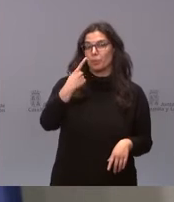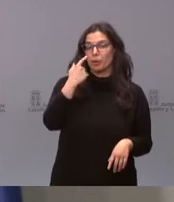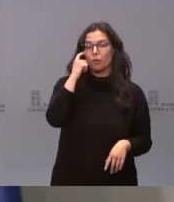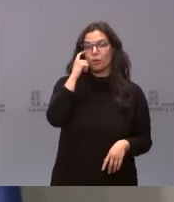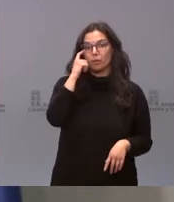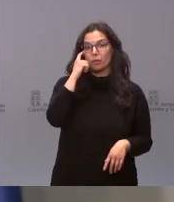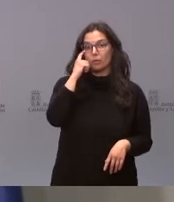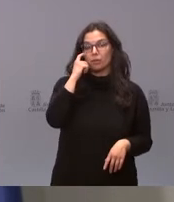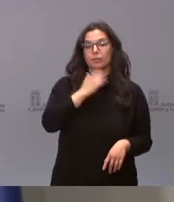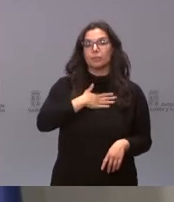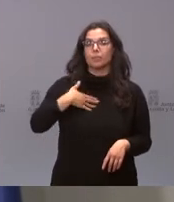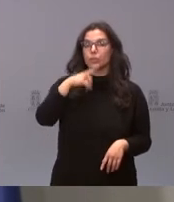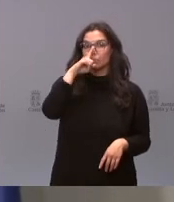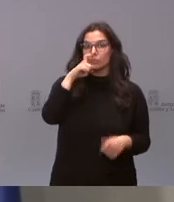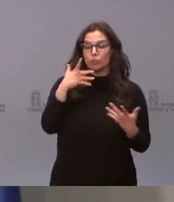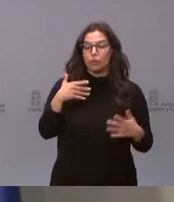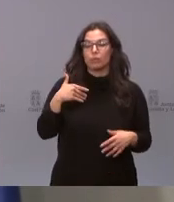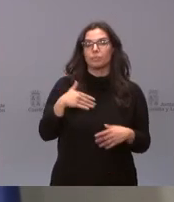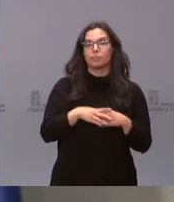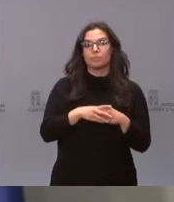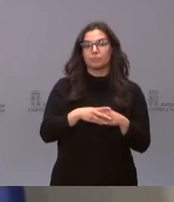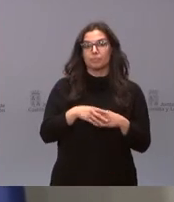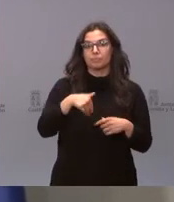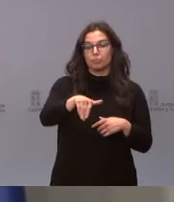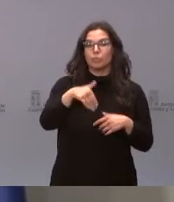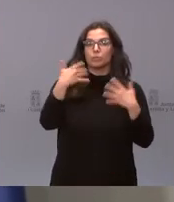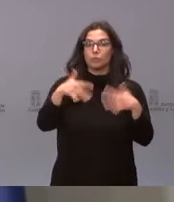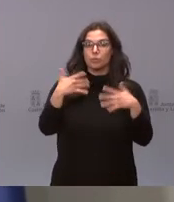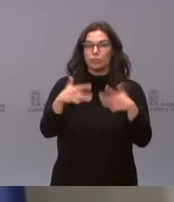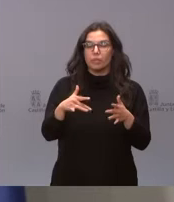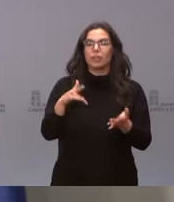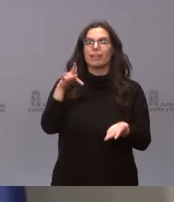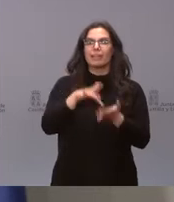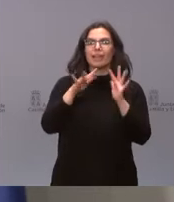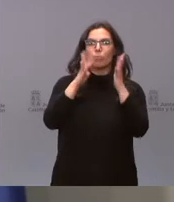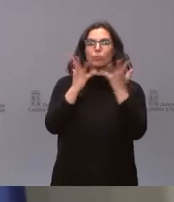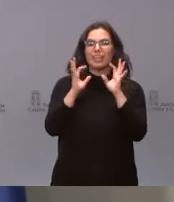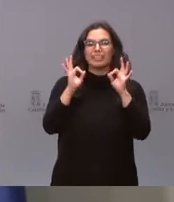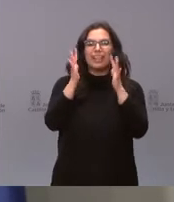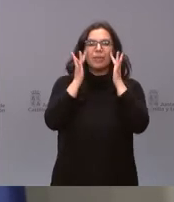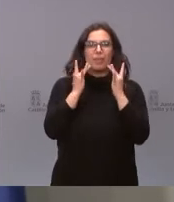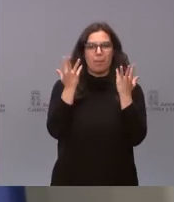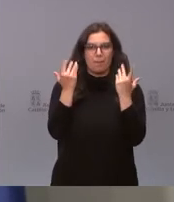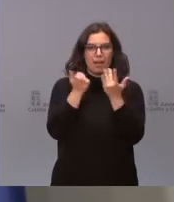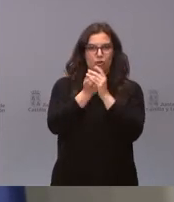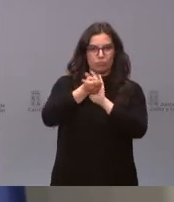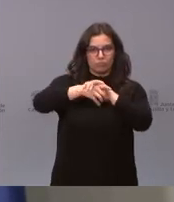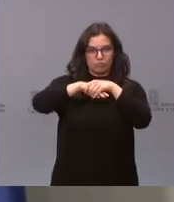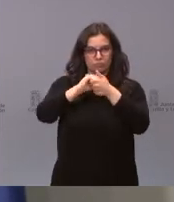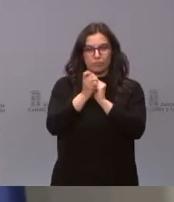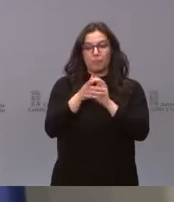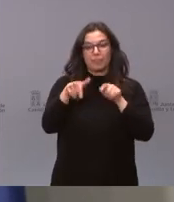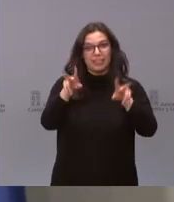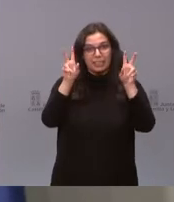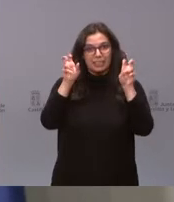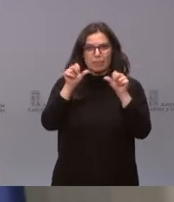recordar es que este miércoles es el día mundial de la higiene de manos siempre este tema ha